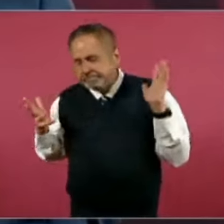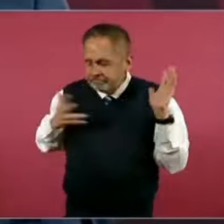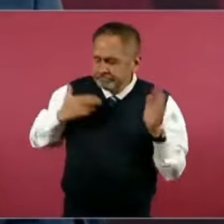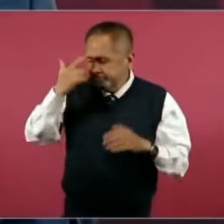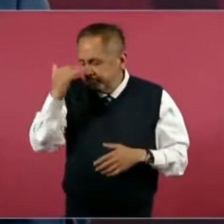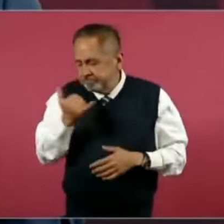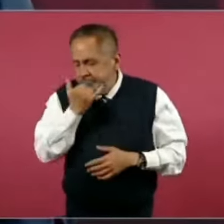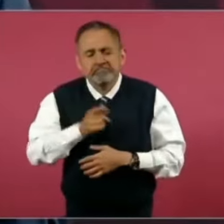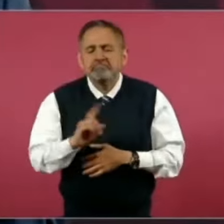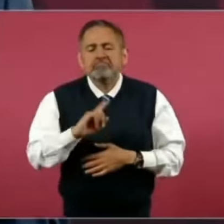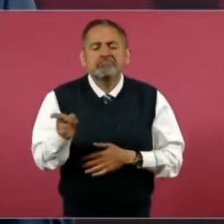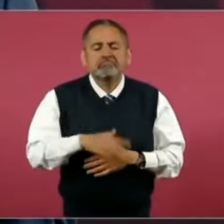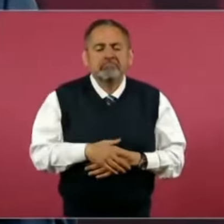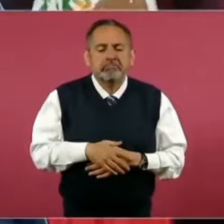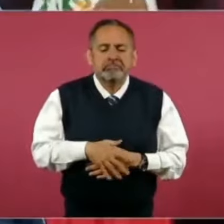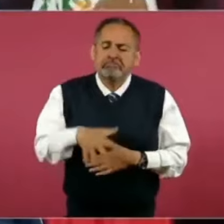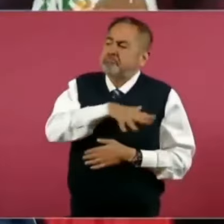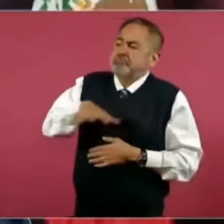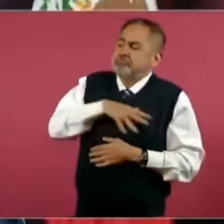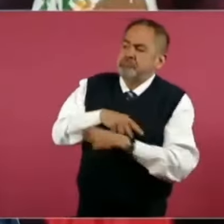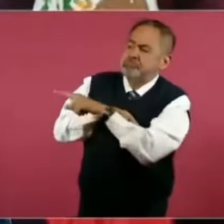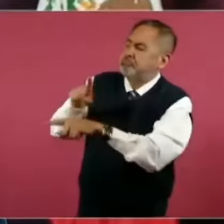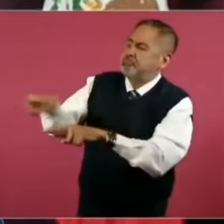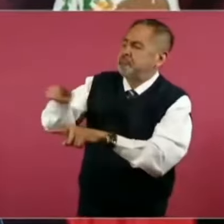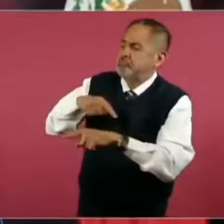se quedan en autocomplacencia.